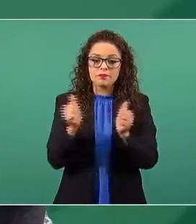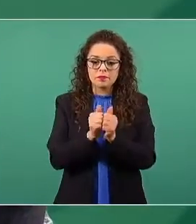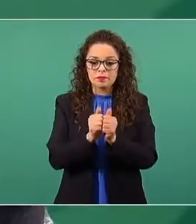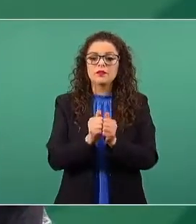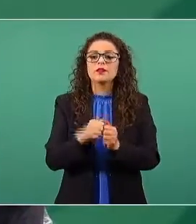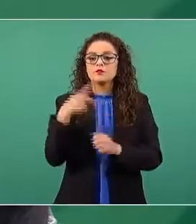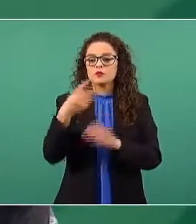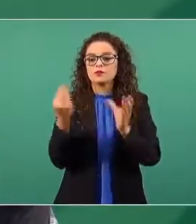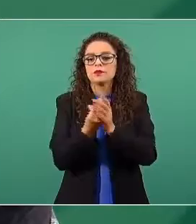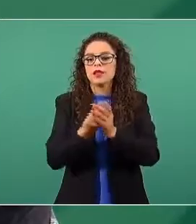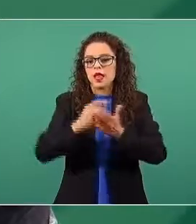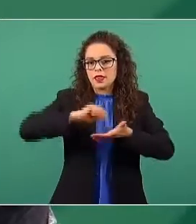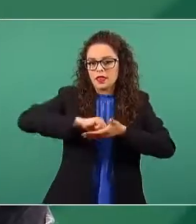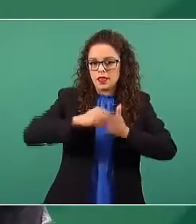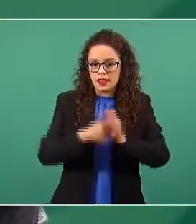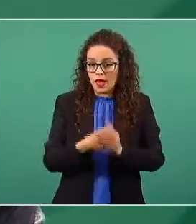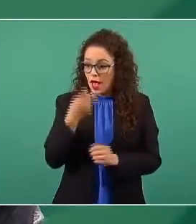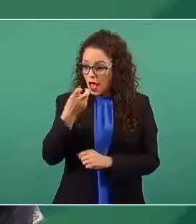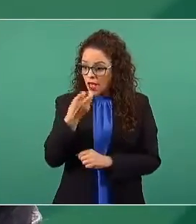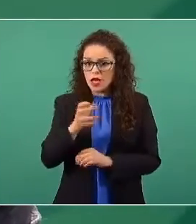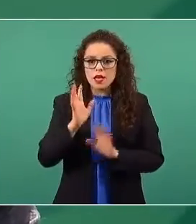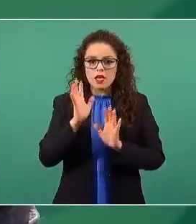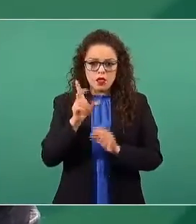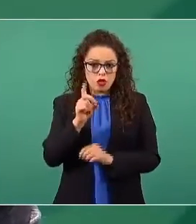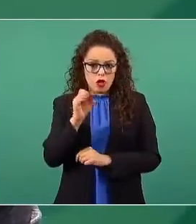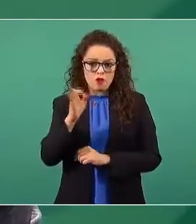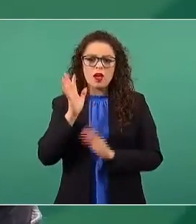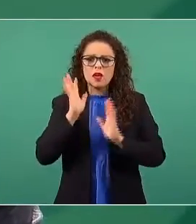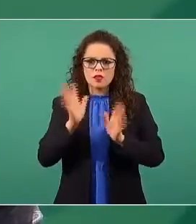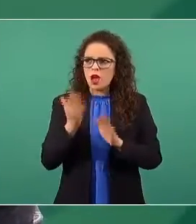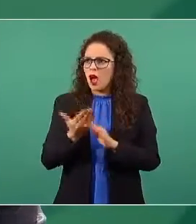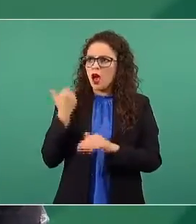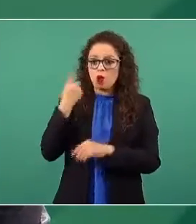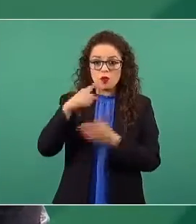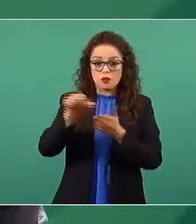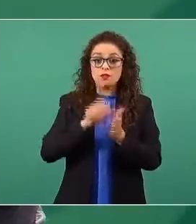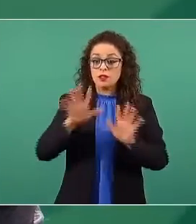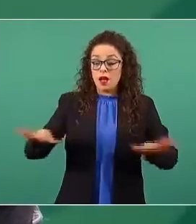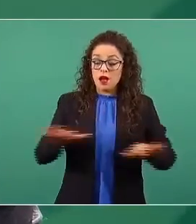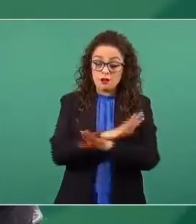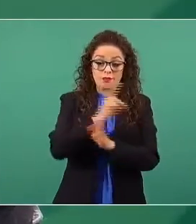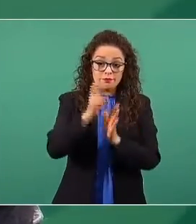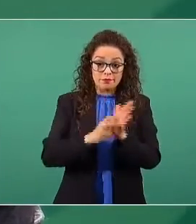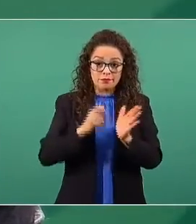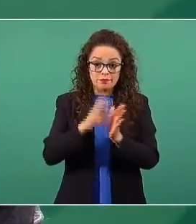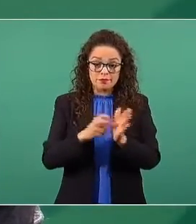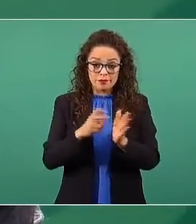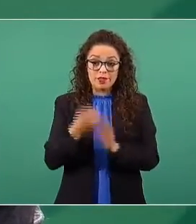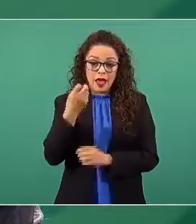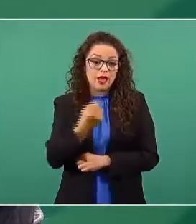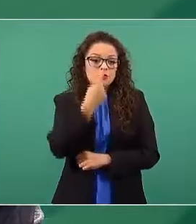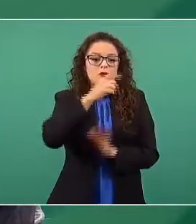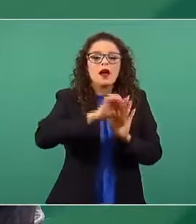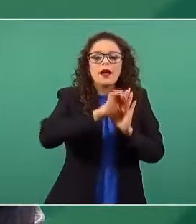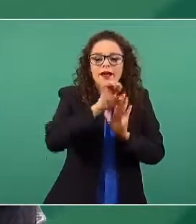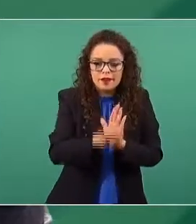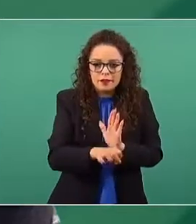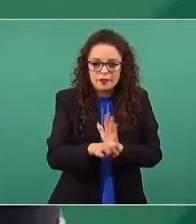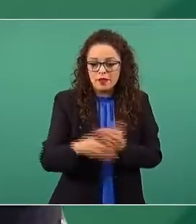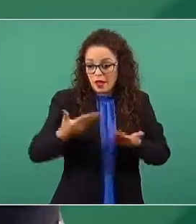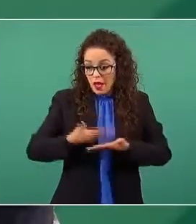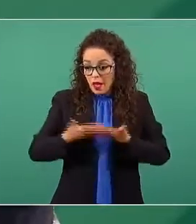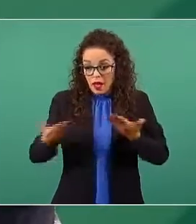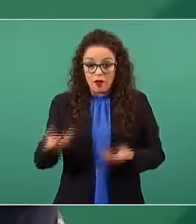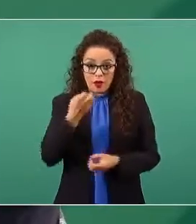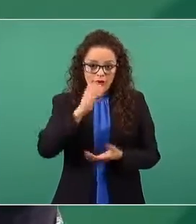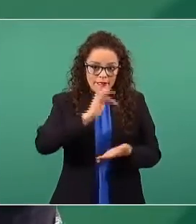Eso ya fue modificado, esa publicación en Diario Oficial es de hace un mes, y esa es una de las varias cosas que nos ha permitido hoy